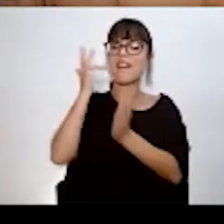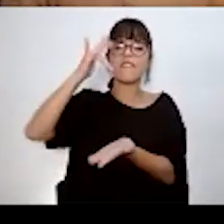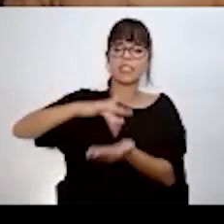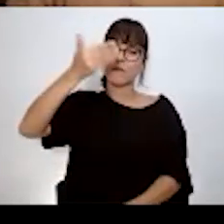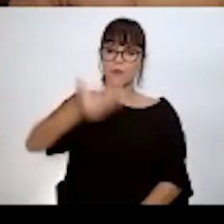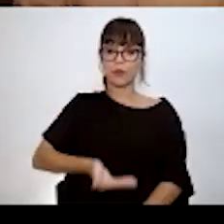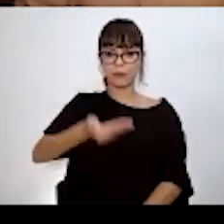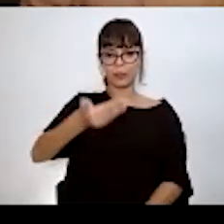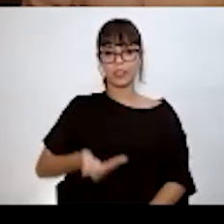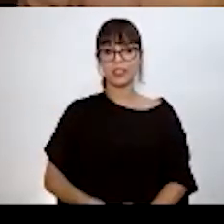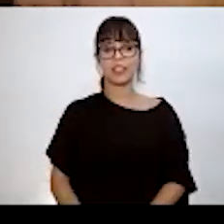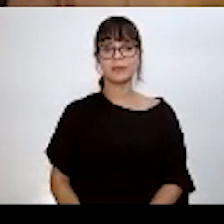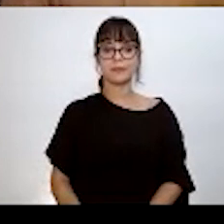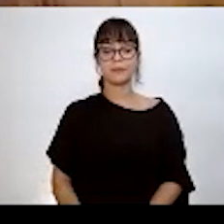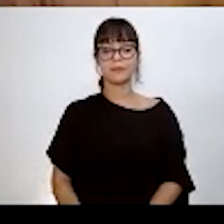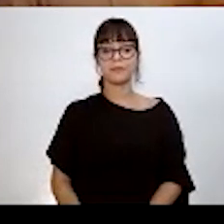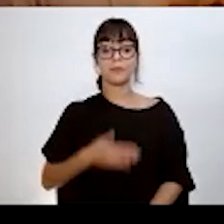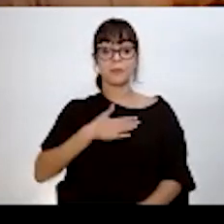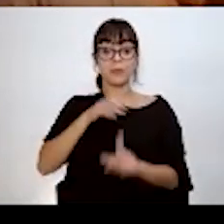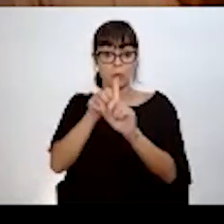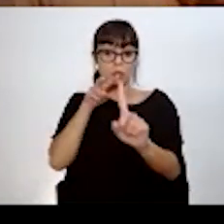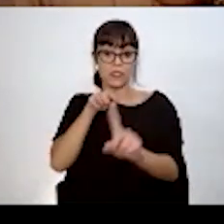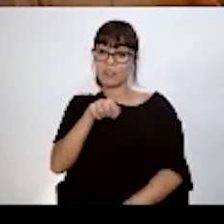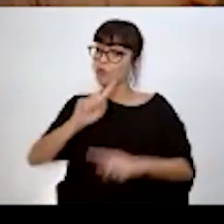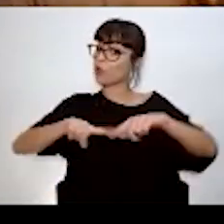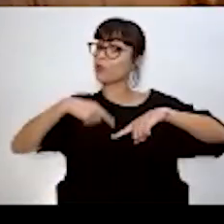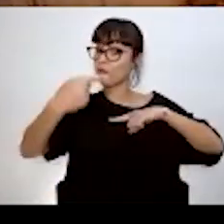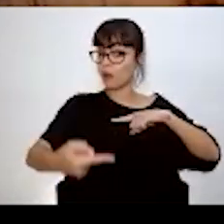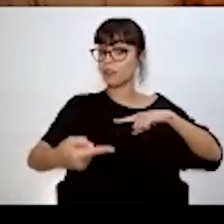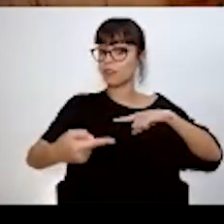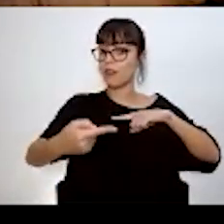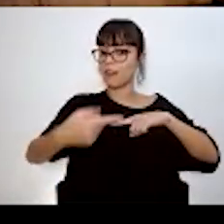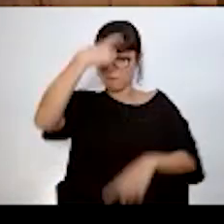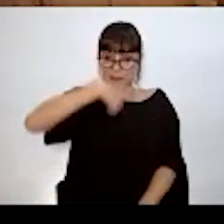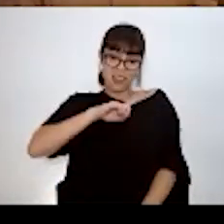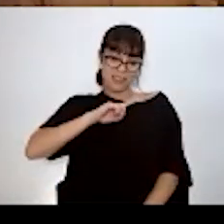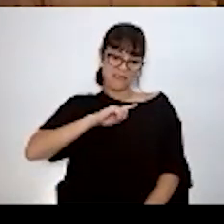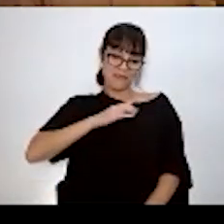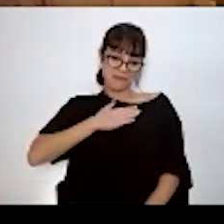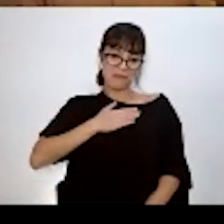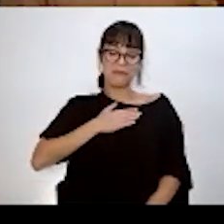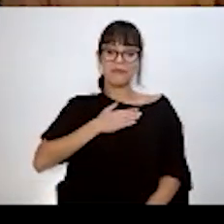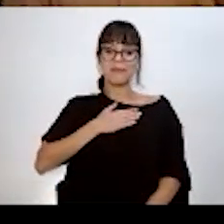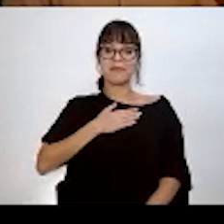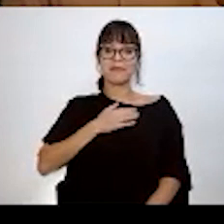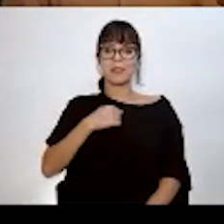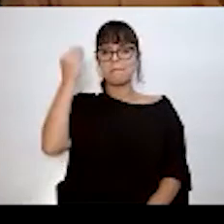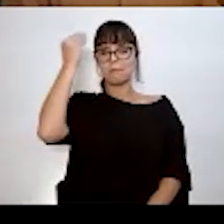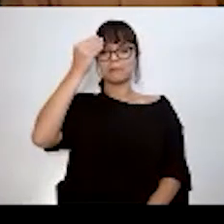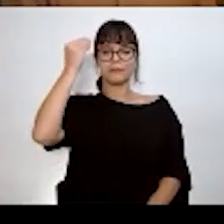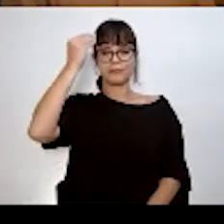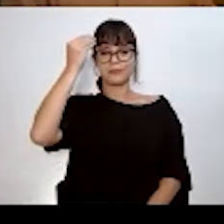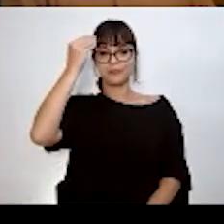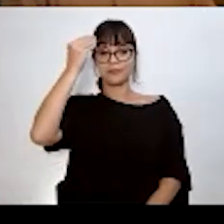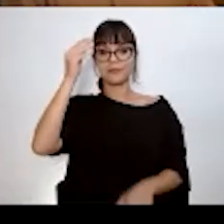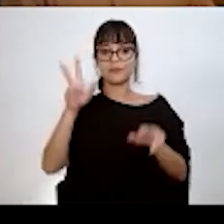todo esto tiene, desde mi punto de vista, consecuencias. Al menos para mí, esto a mí también me hace reflexionar sobre la imagen que